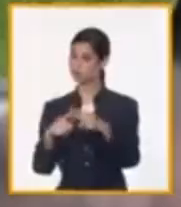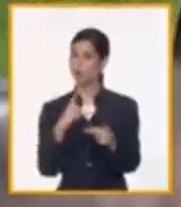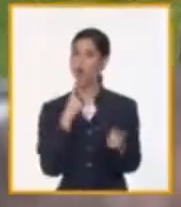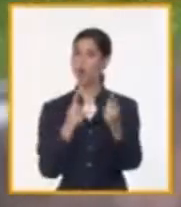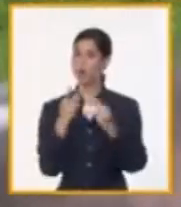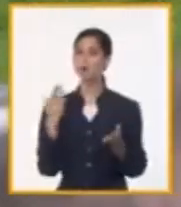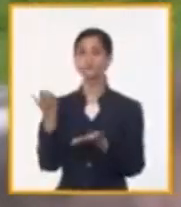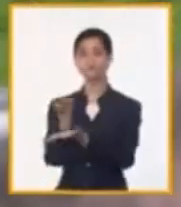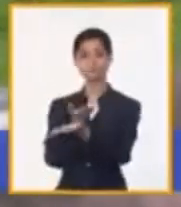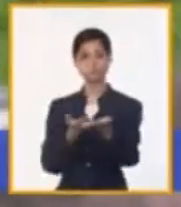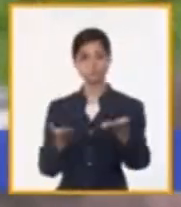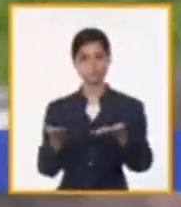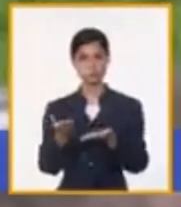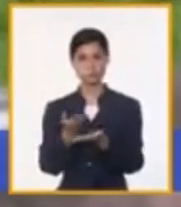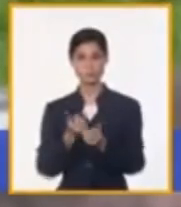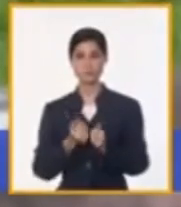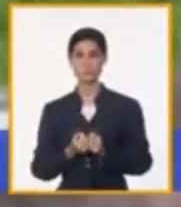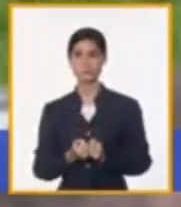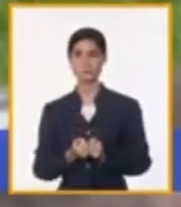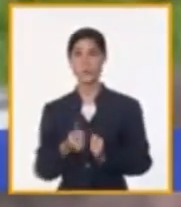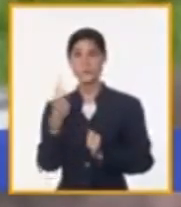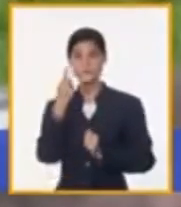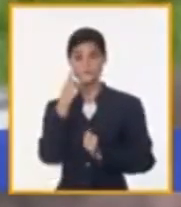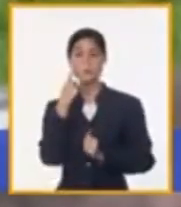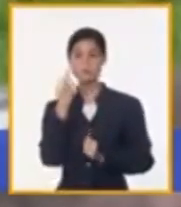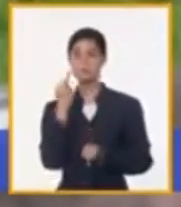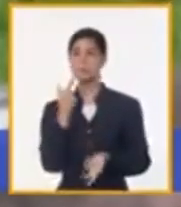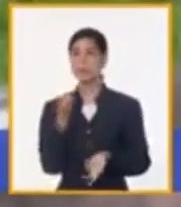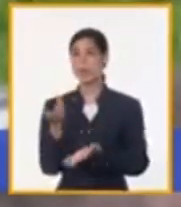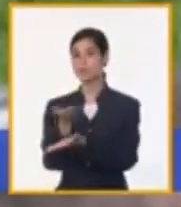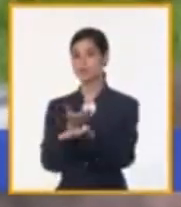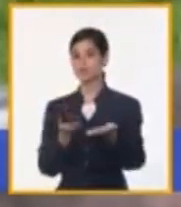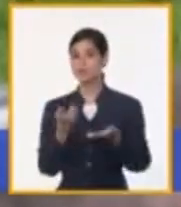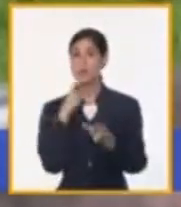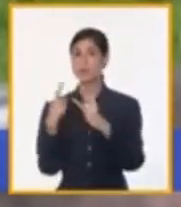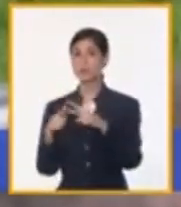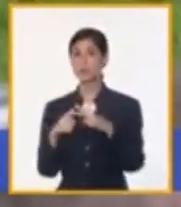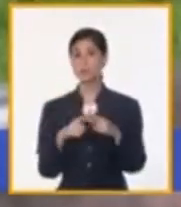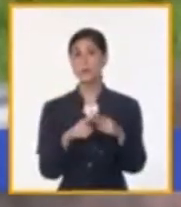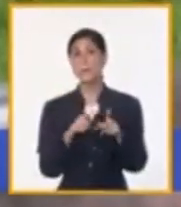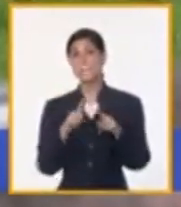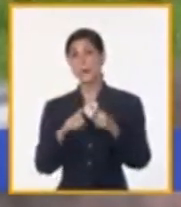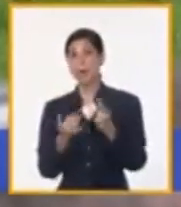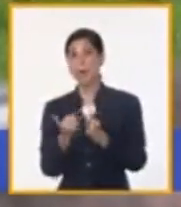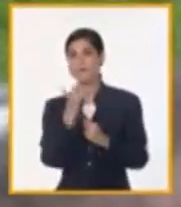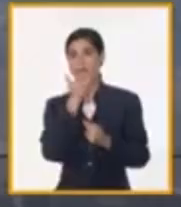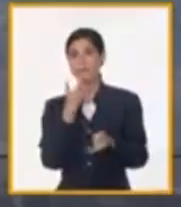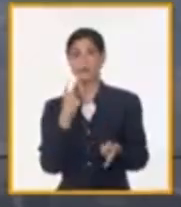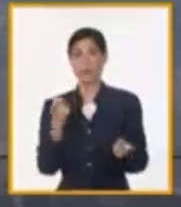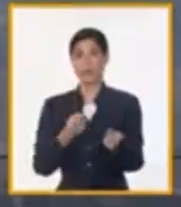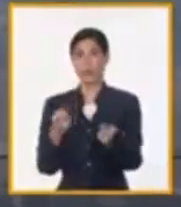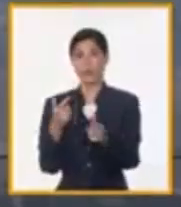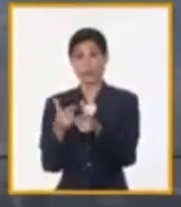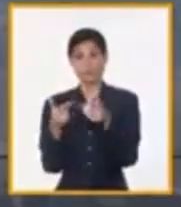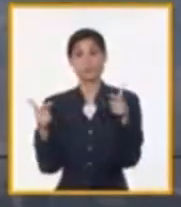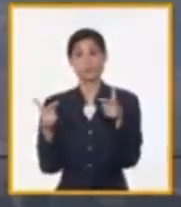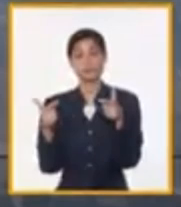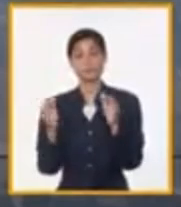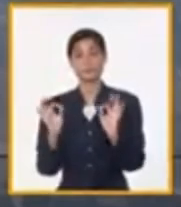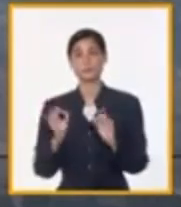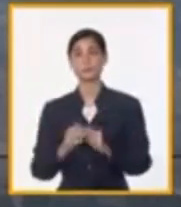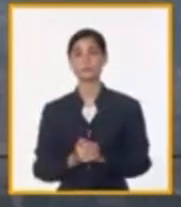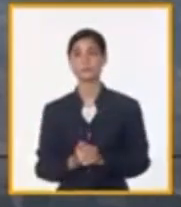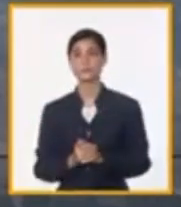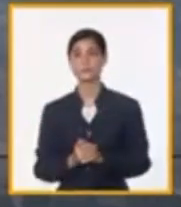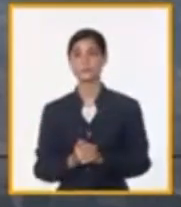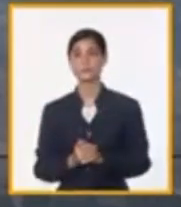diplomática Vamos a hacer todo lo posible para evitar que estalle una guerra mayor y seguimos presionando por su parte